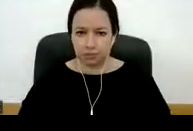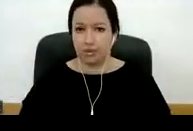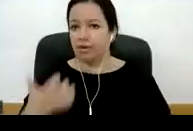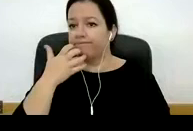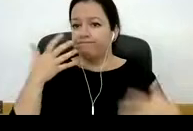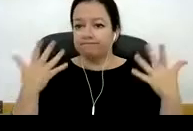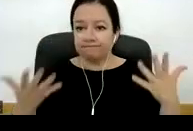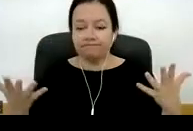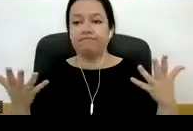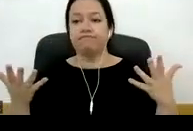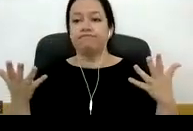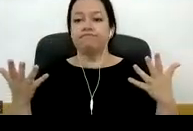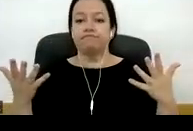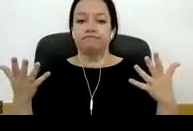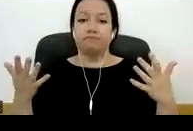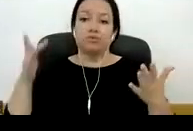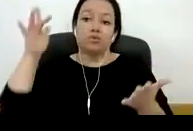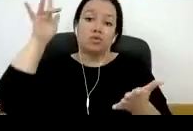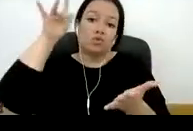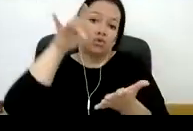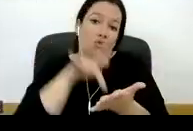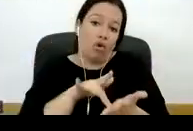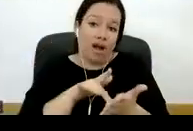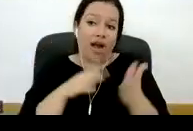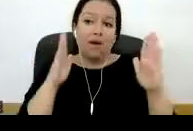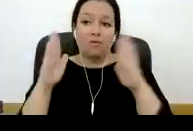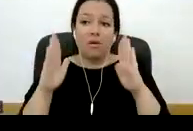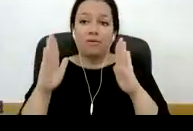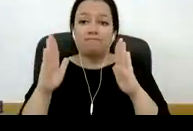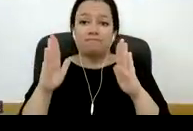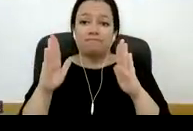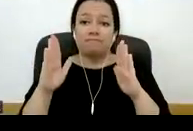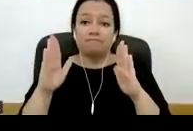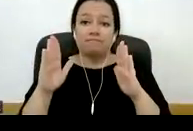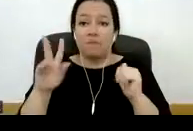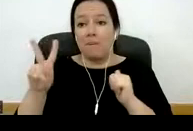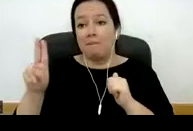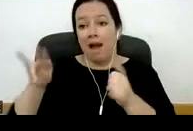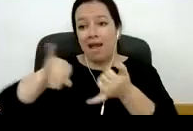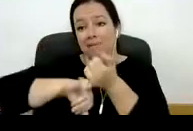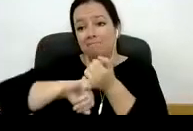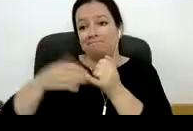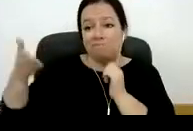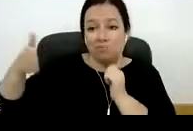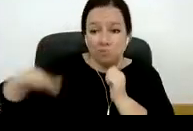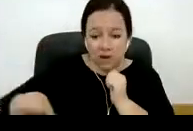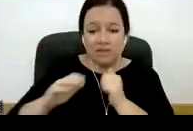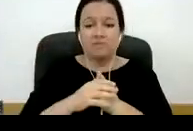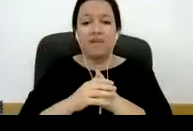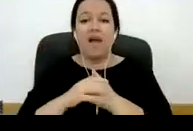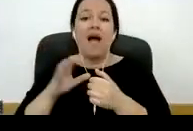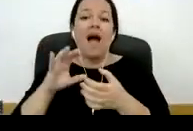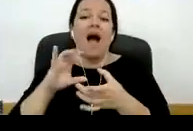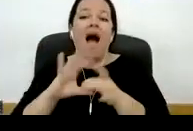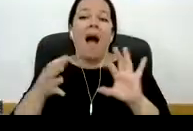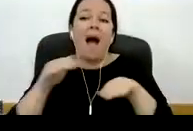Perdemos hay un momento en el que perdemos al cónyuge, los amigos se distancian, es